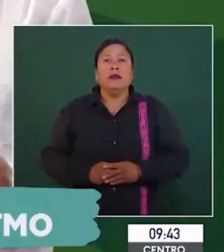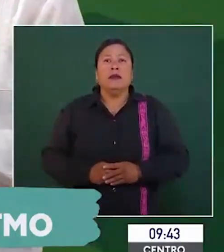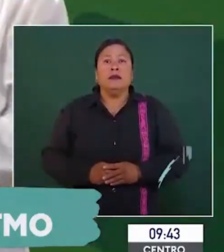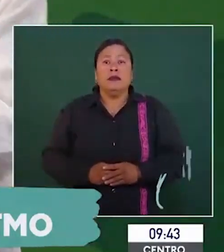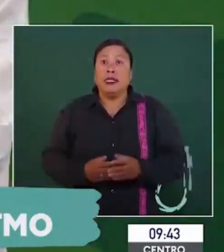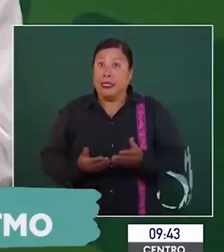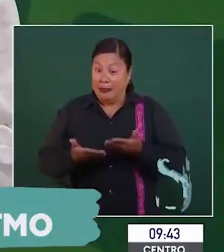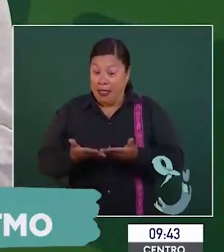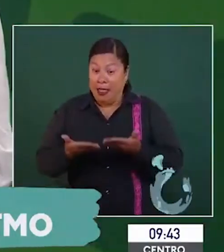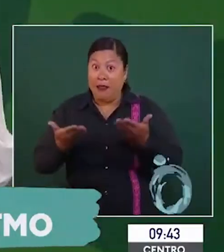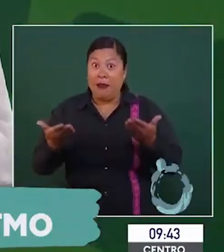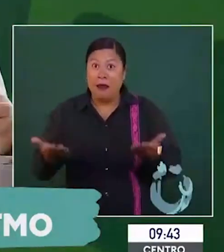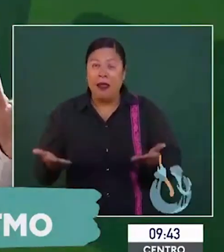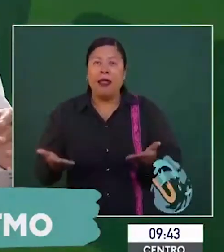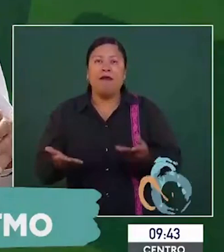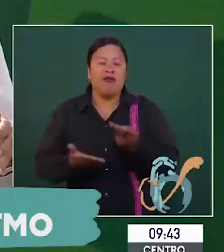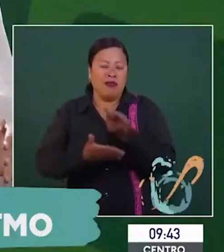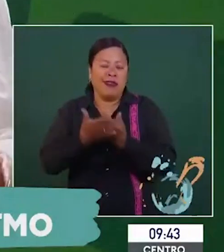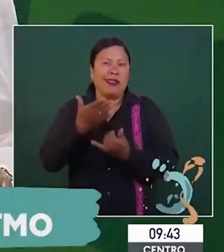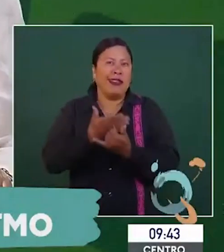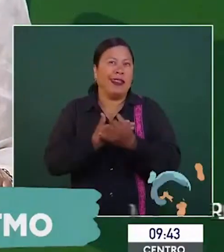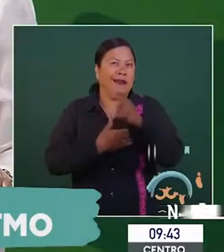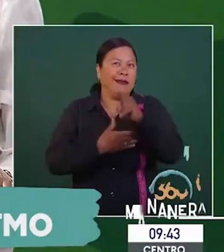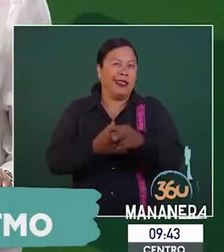es un proyecto estratégico.